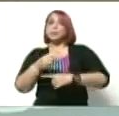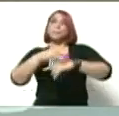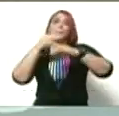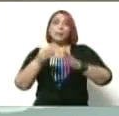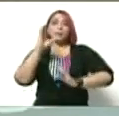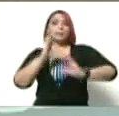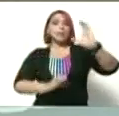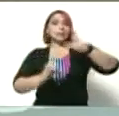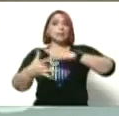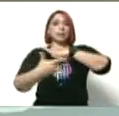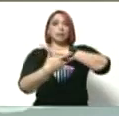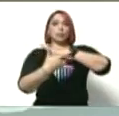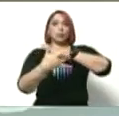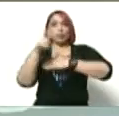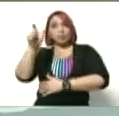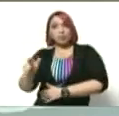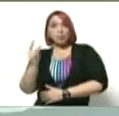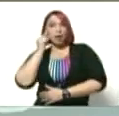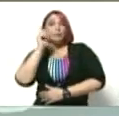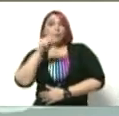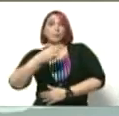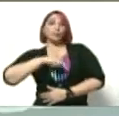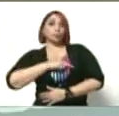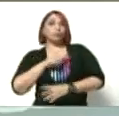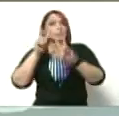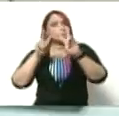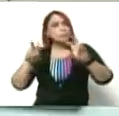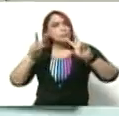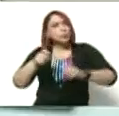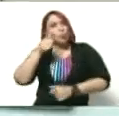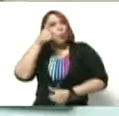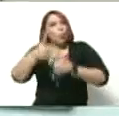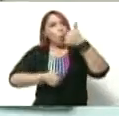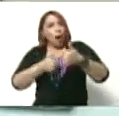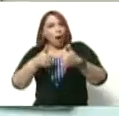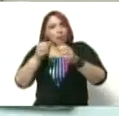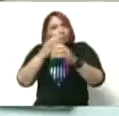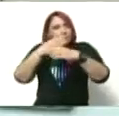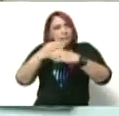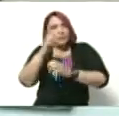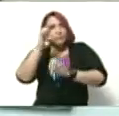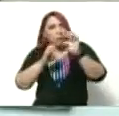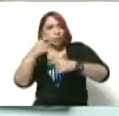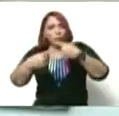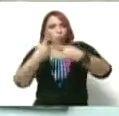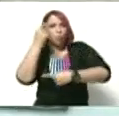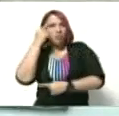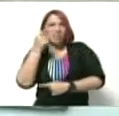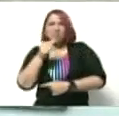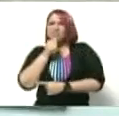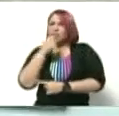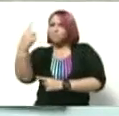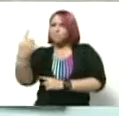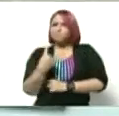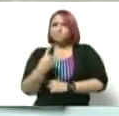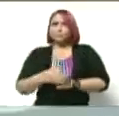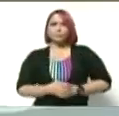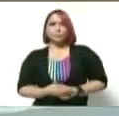y tecnología gabriela estábamos secuenciando las muestras moleculares todos los días de quienes entran por